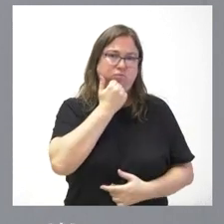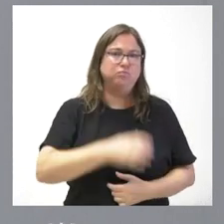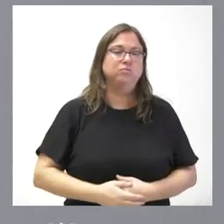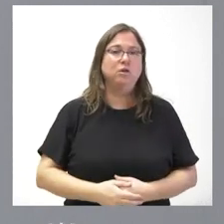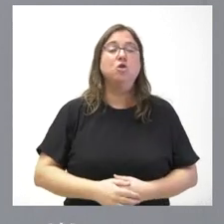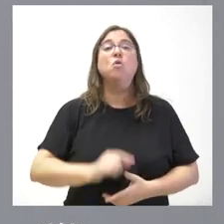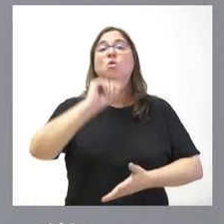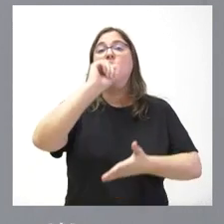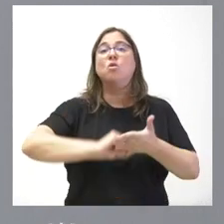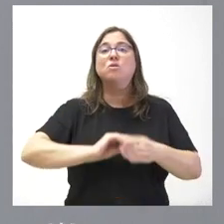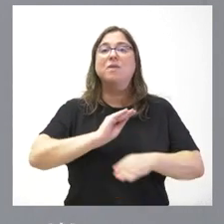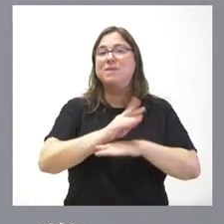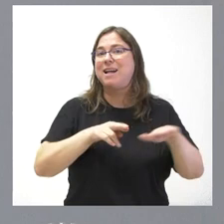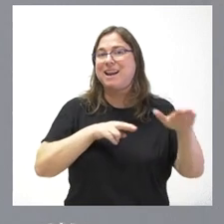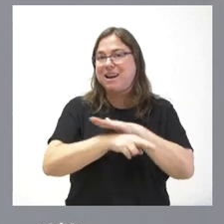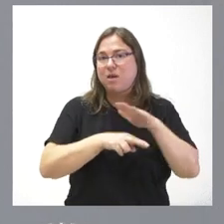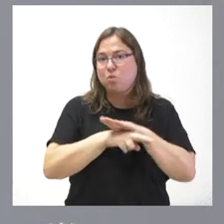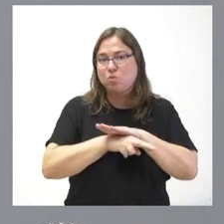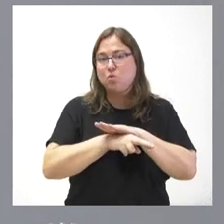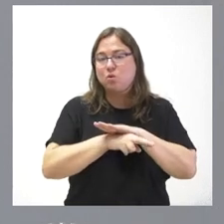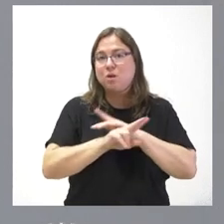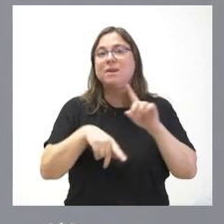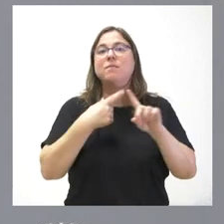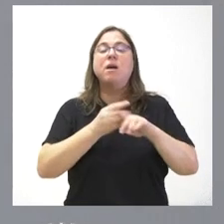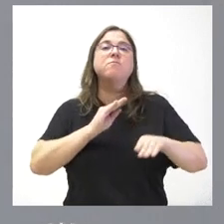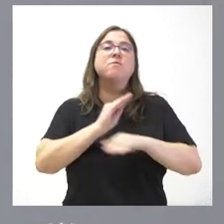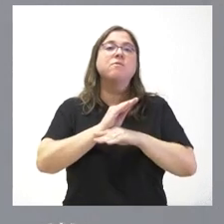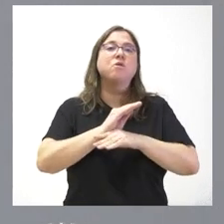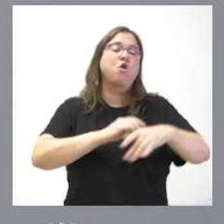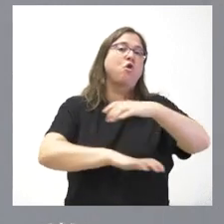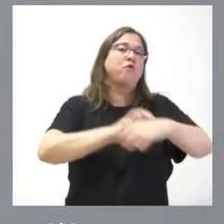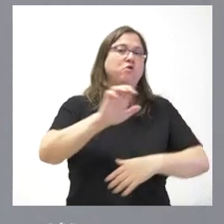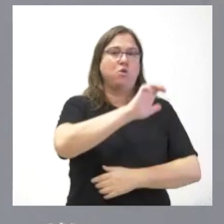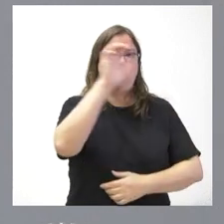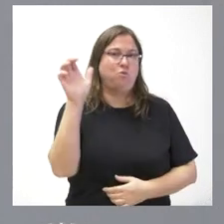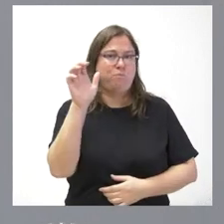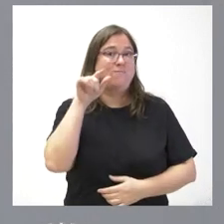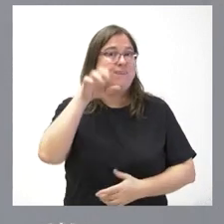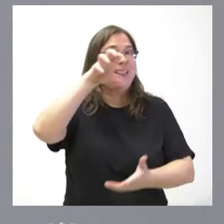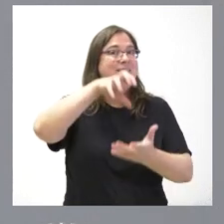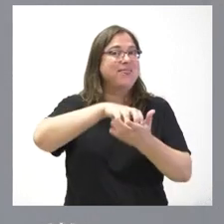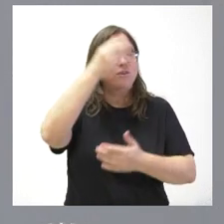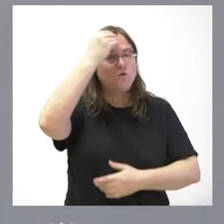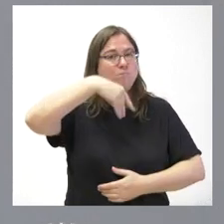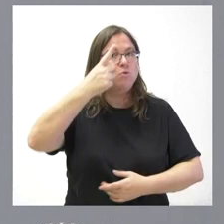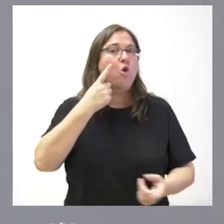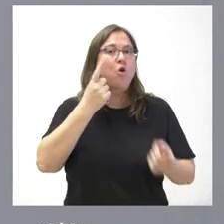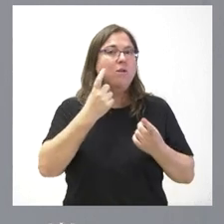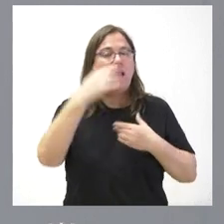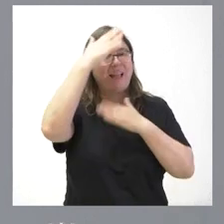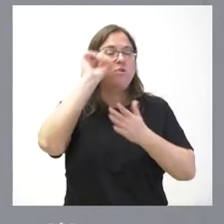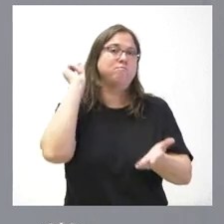contrata el suministro de estos recursos tecnológicos y también se financia con fondos europeos se trata de un centro virtual de coordinación y atención